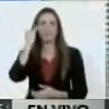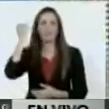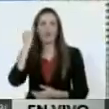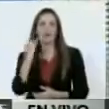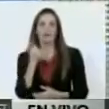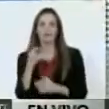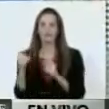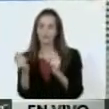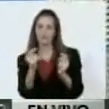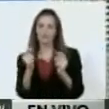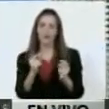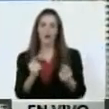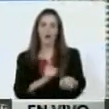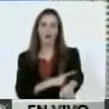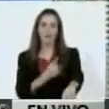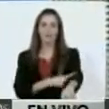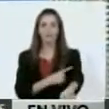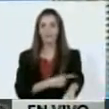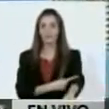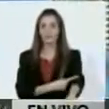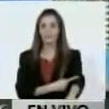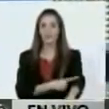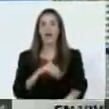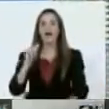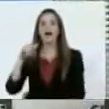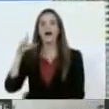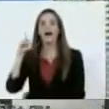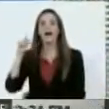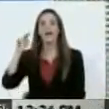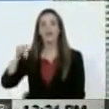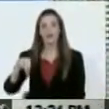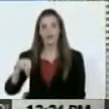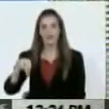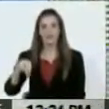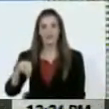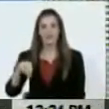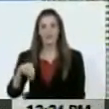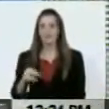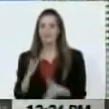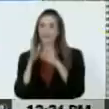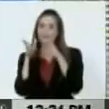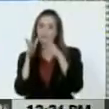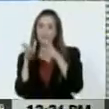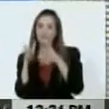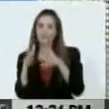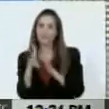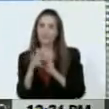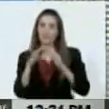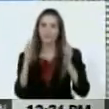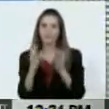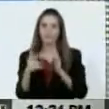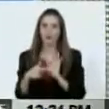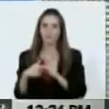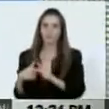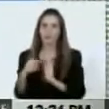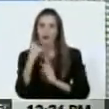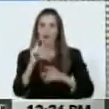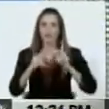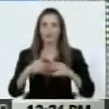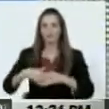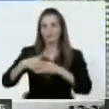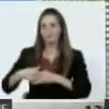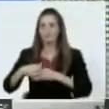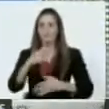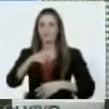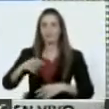las conversaciones con su hermano Adán, que lo introdujo pues en el mundo y le presentó a algunas personas.